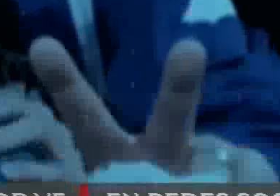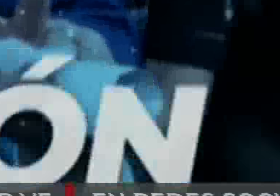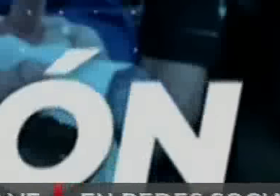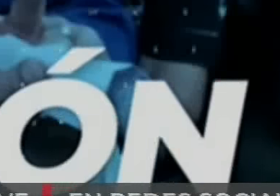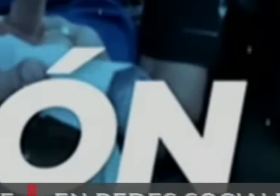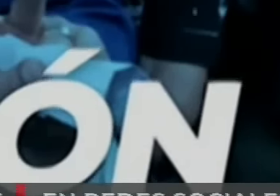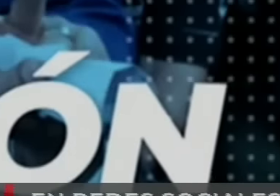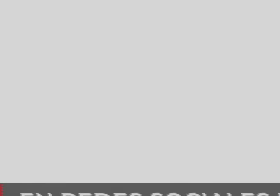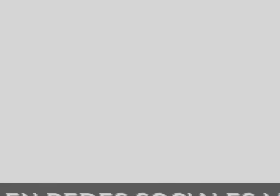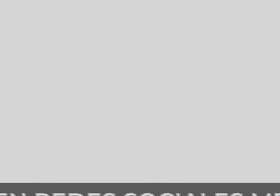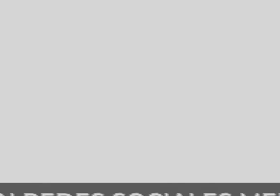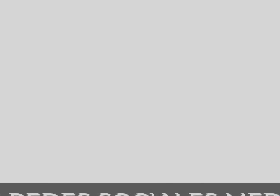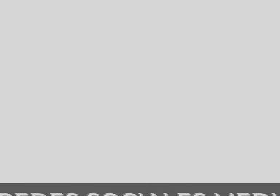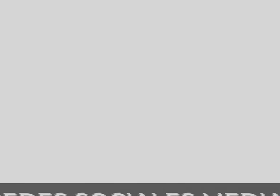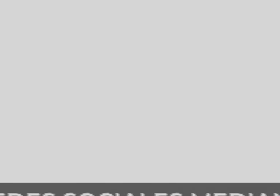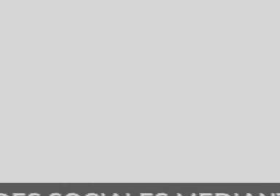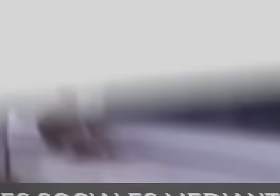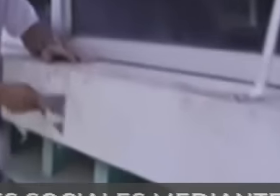Maduro más.